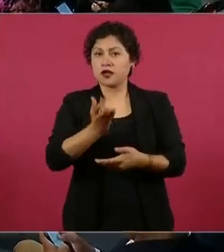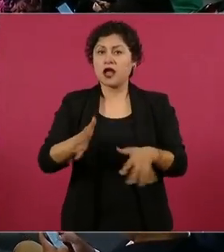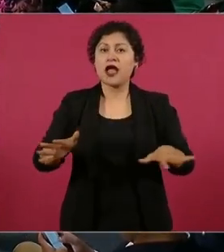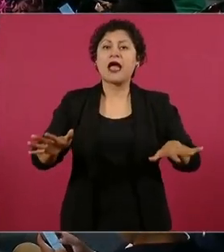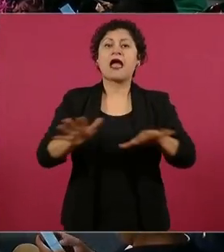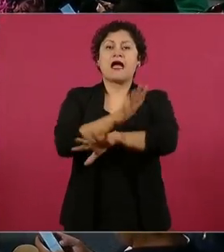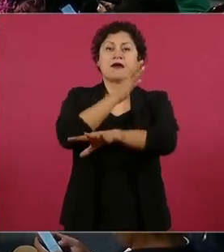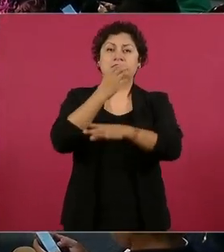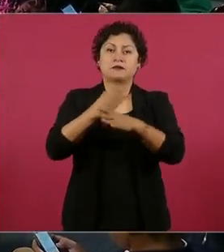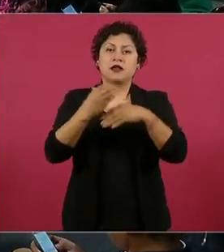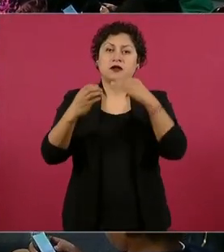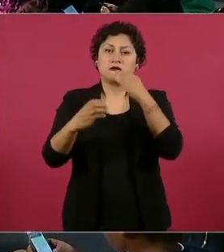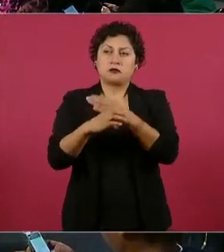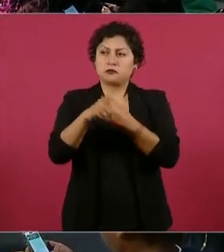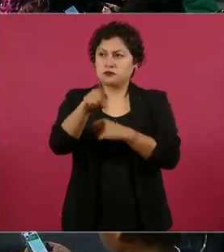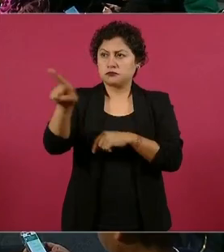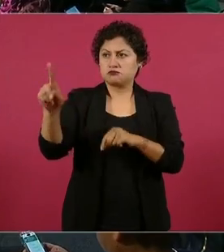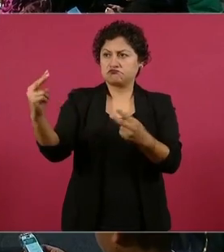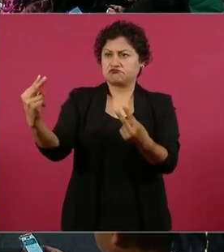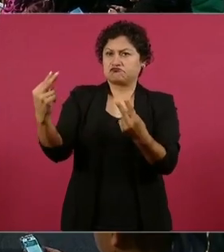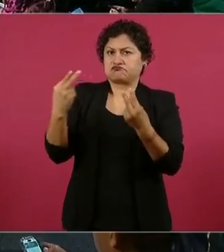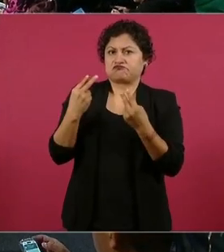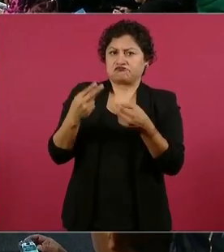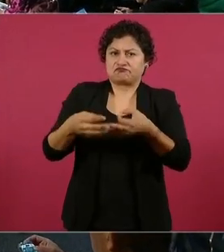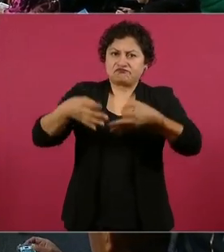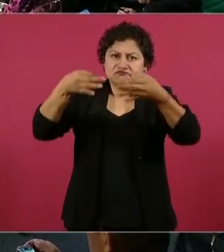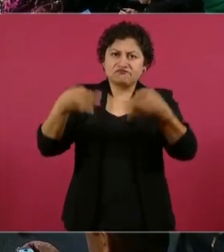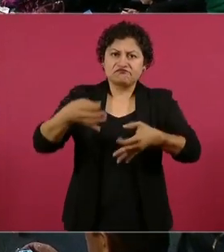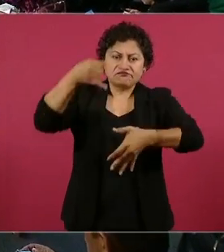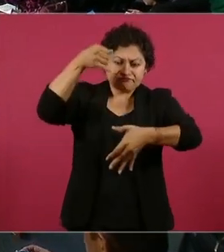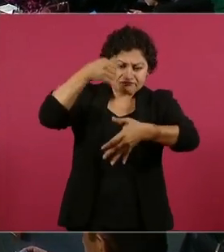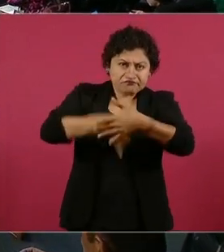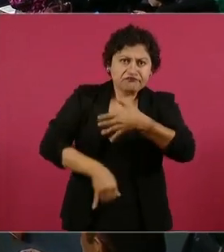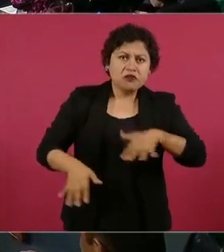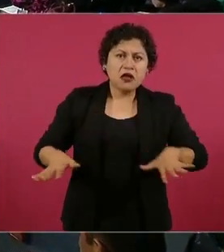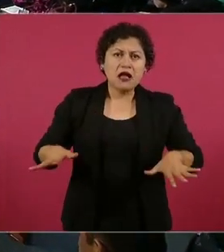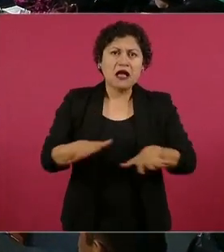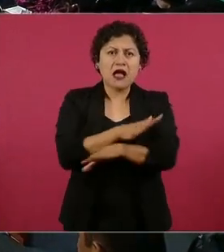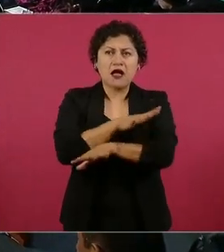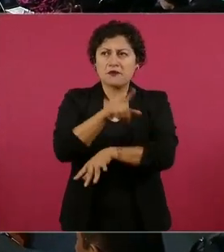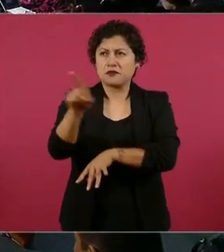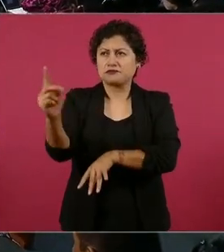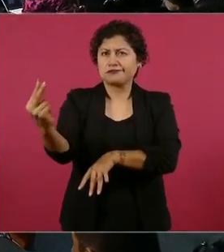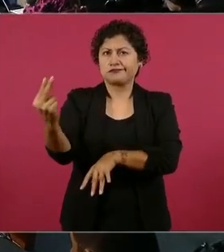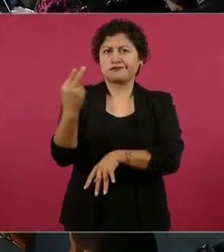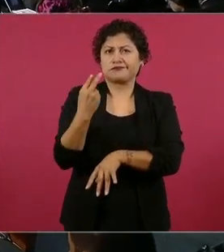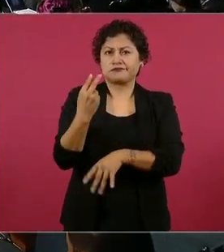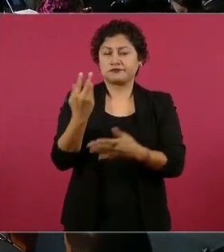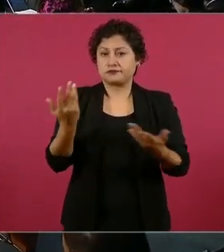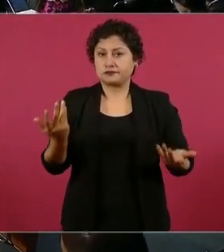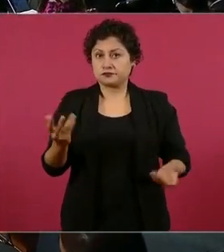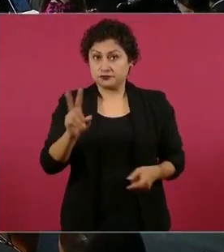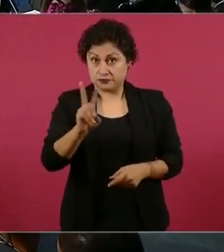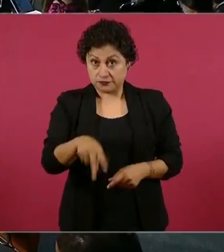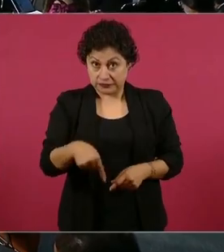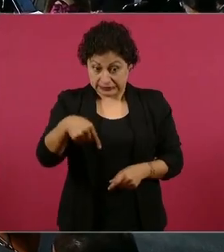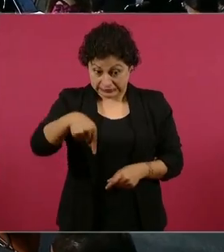convicción, que es un cambio profundo. Esto no se da en otras partes.